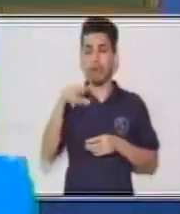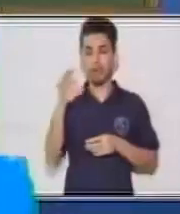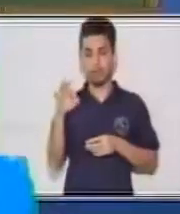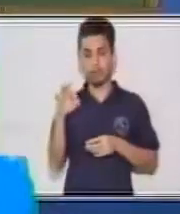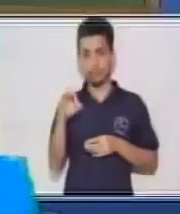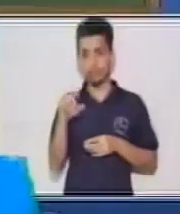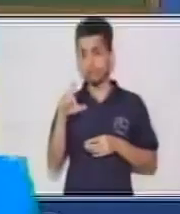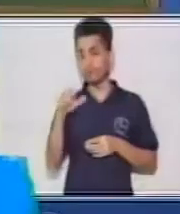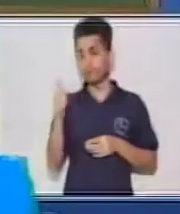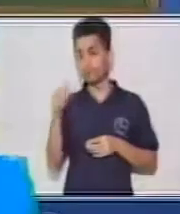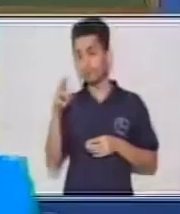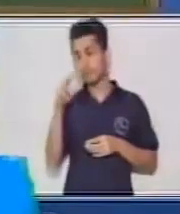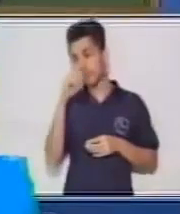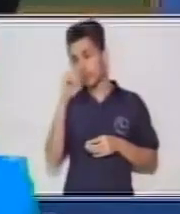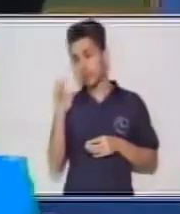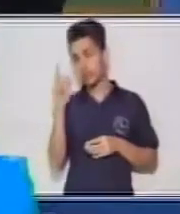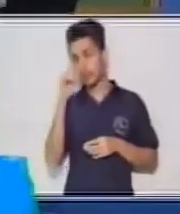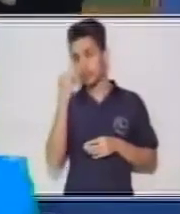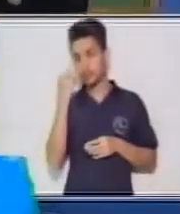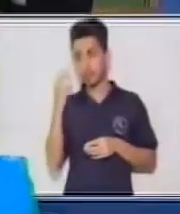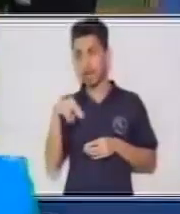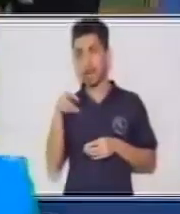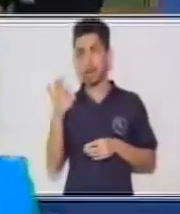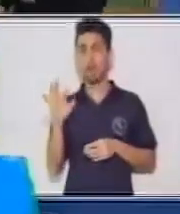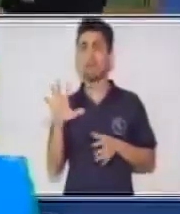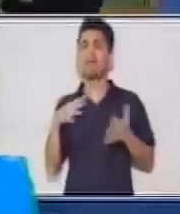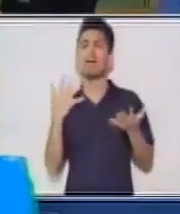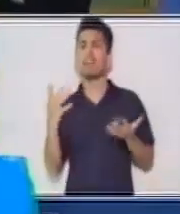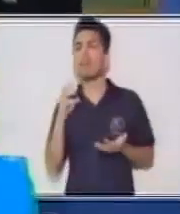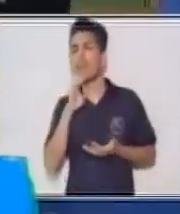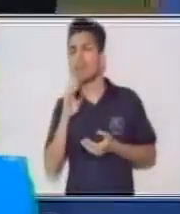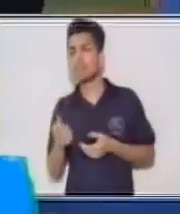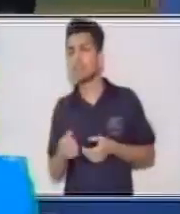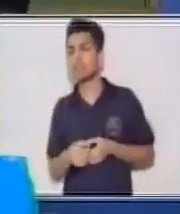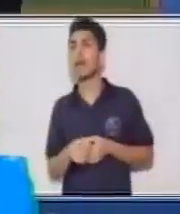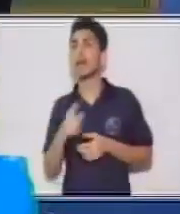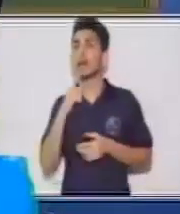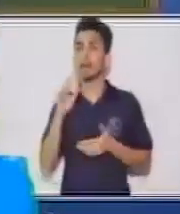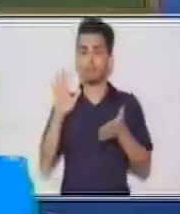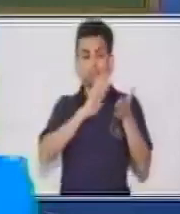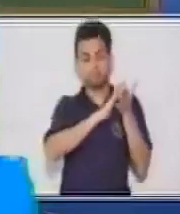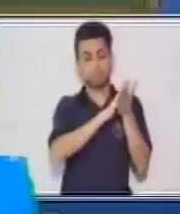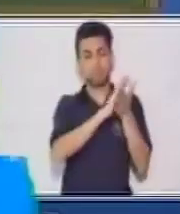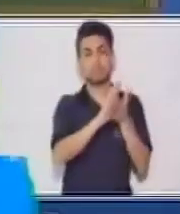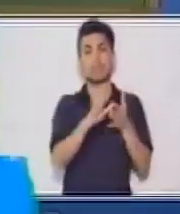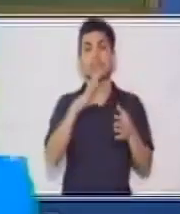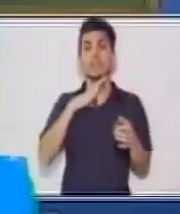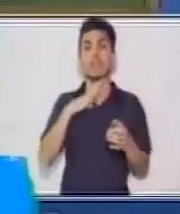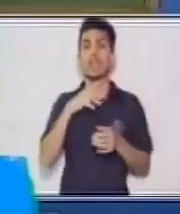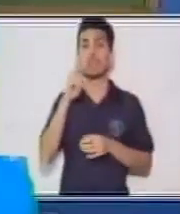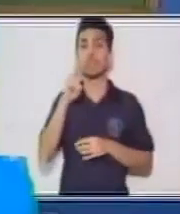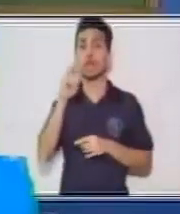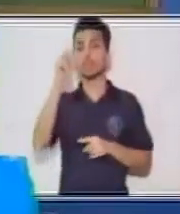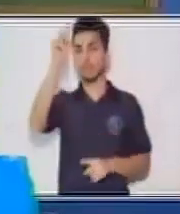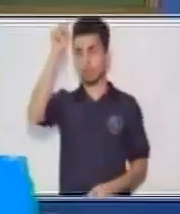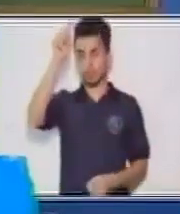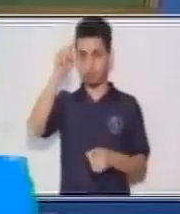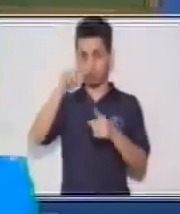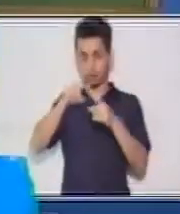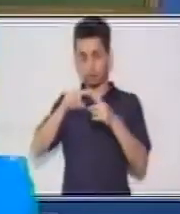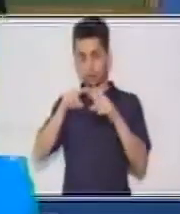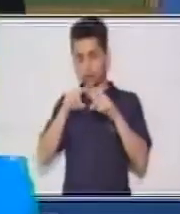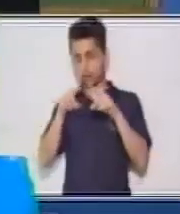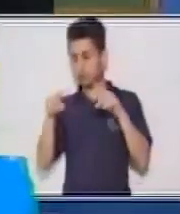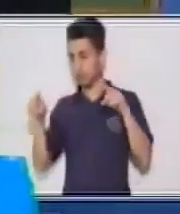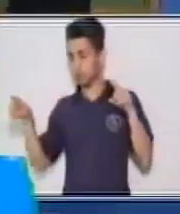cartesiano, como ver acá, se le llama así al plano que está formado por la intersección de dos ejes, ¿verdad? Estos dos